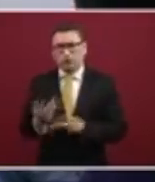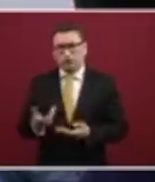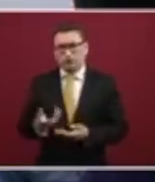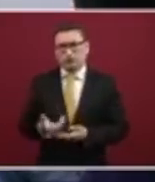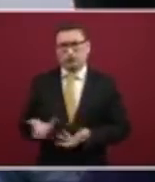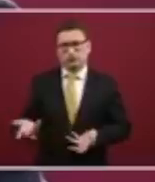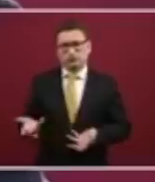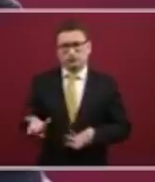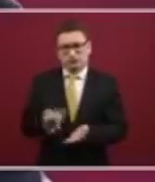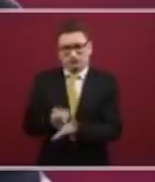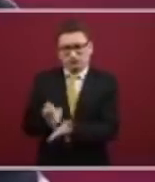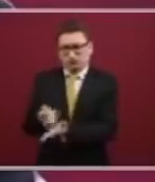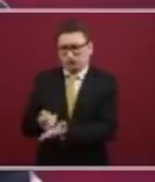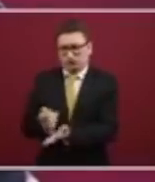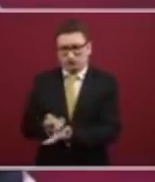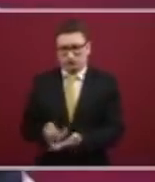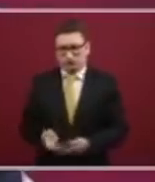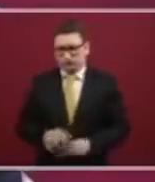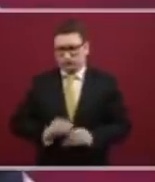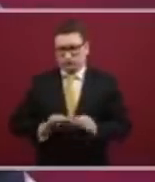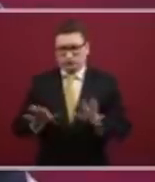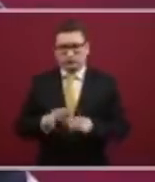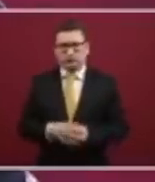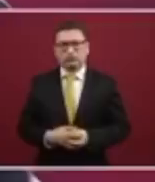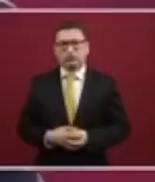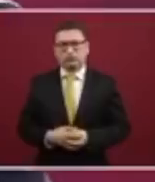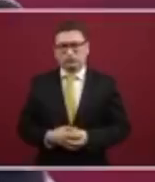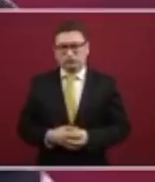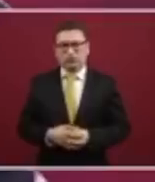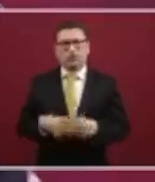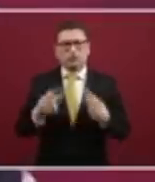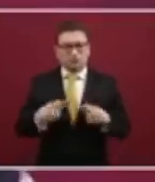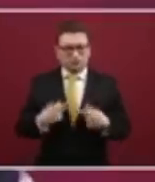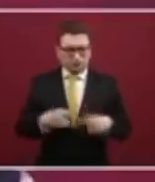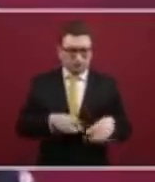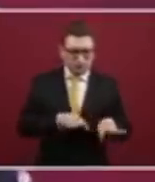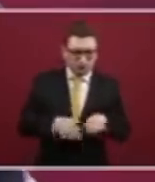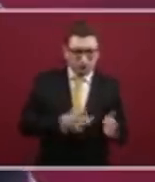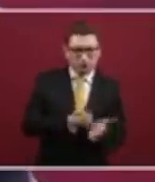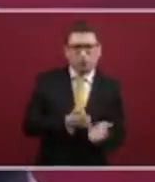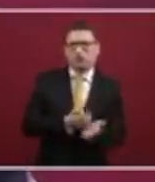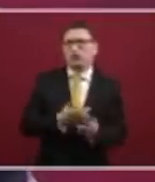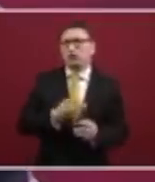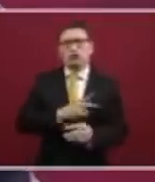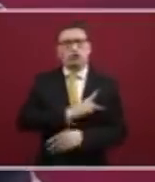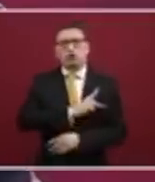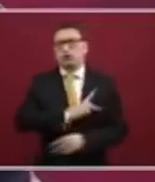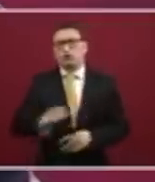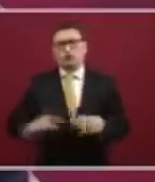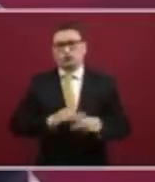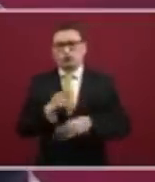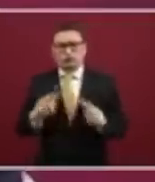porque ahí va incluido un impuesto, los trabajadores, todos,